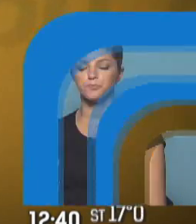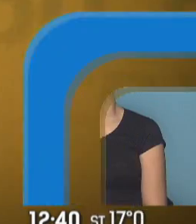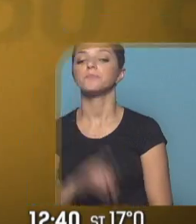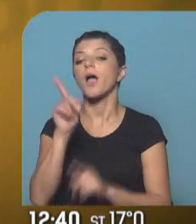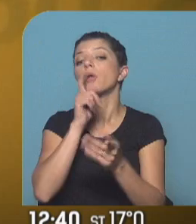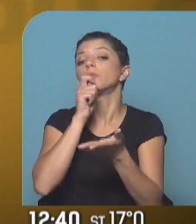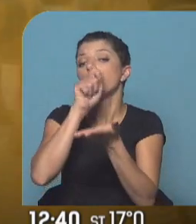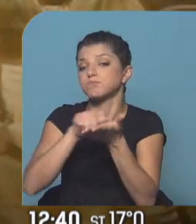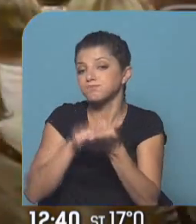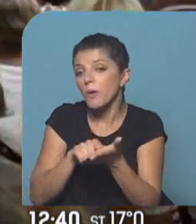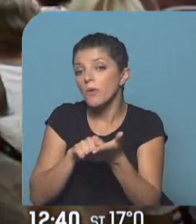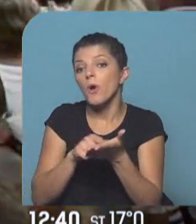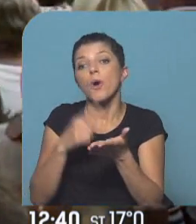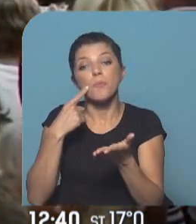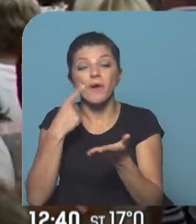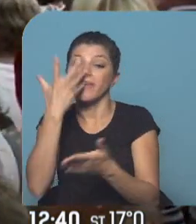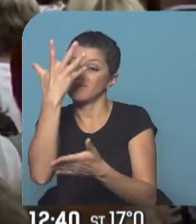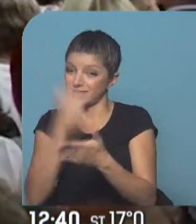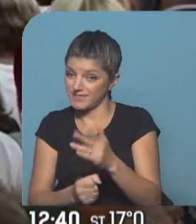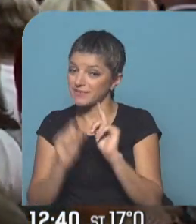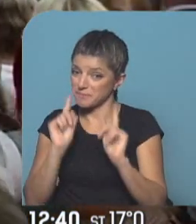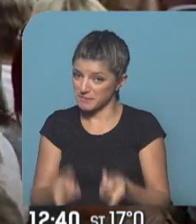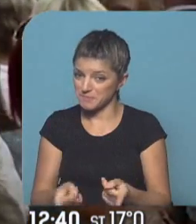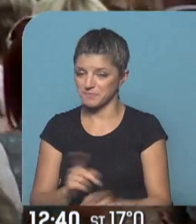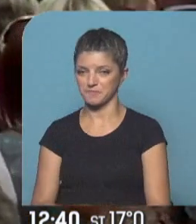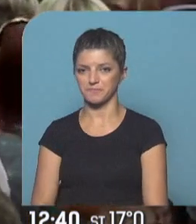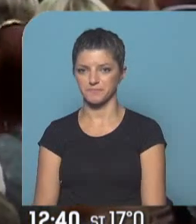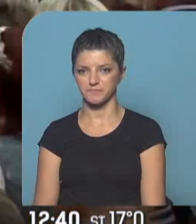encuestas podrían volver a equivocarse.